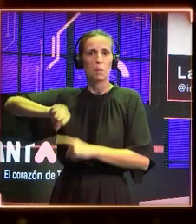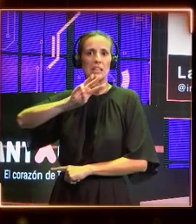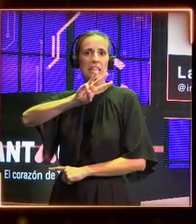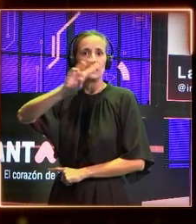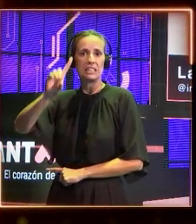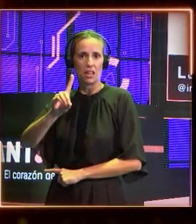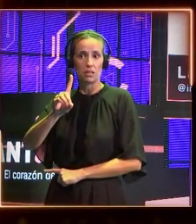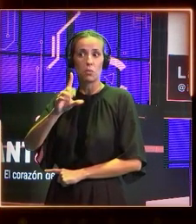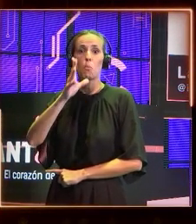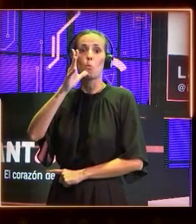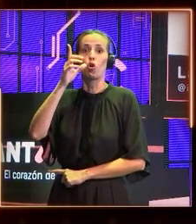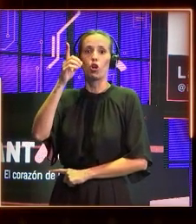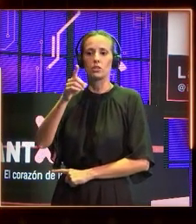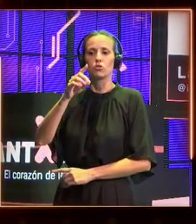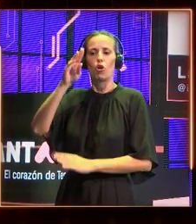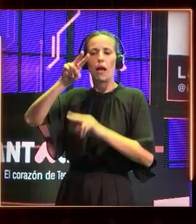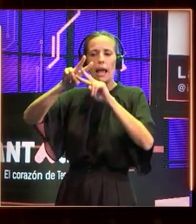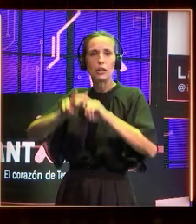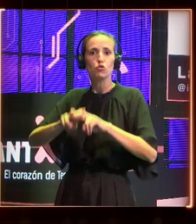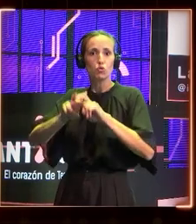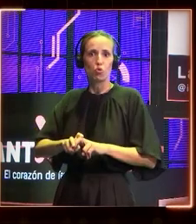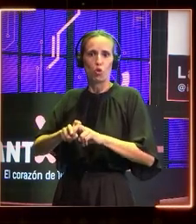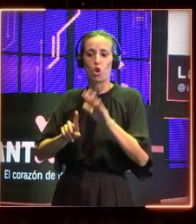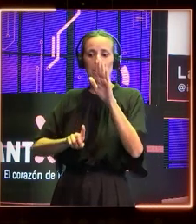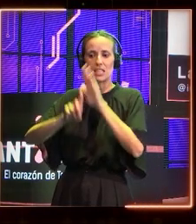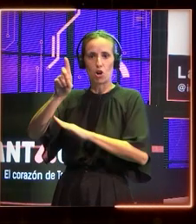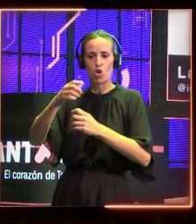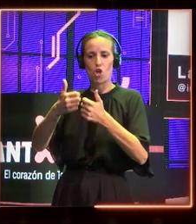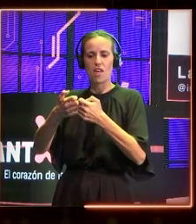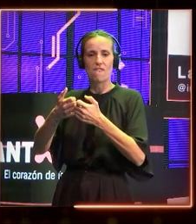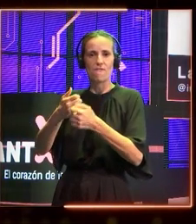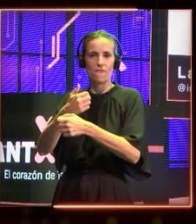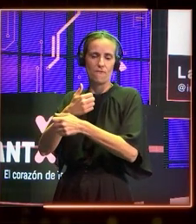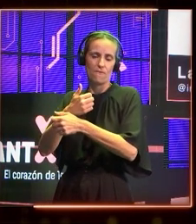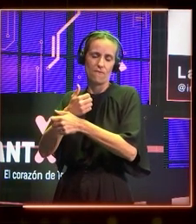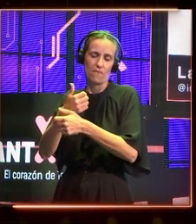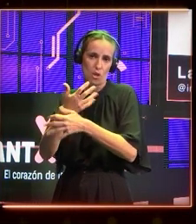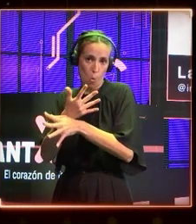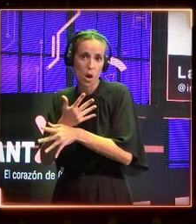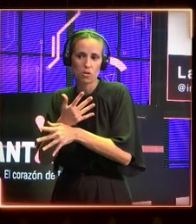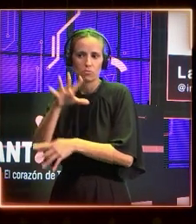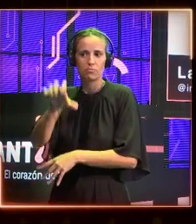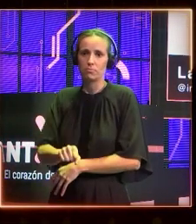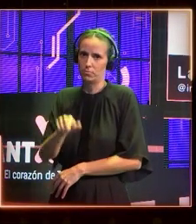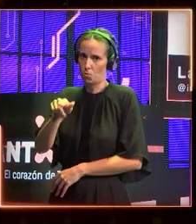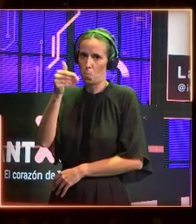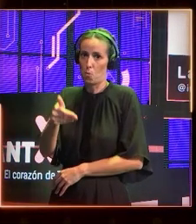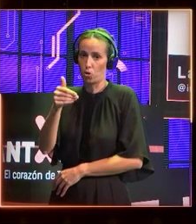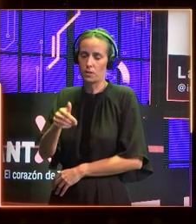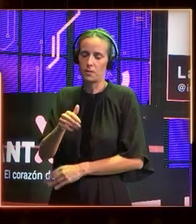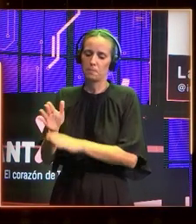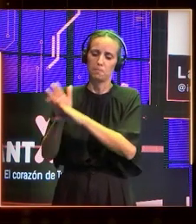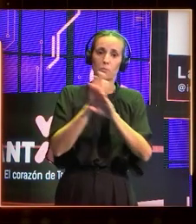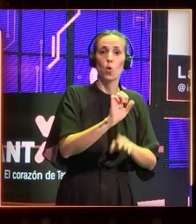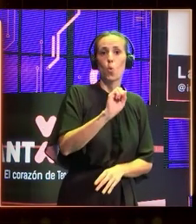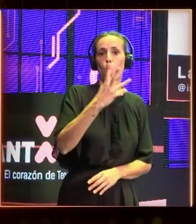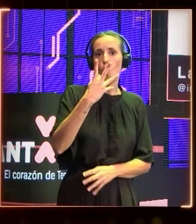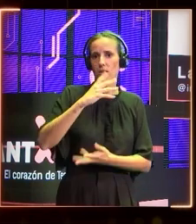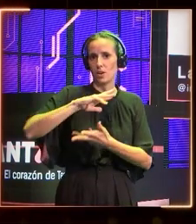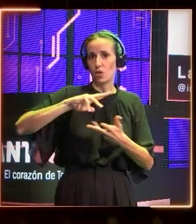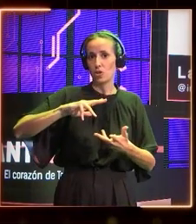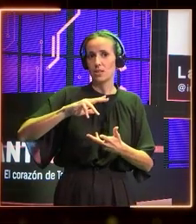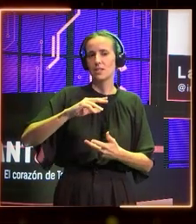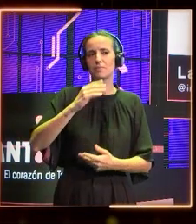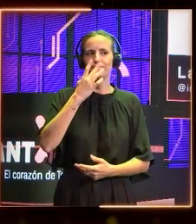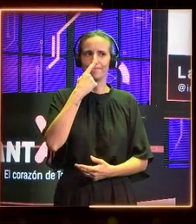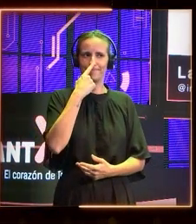y compra este estudio de desarrollo de videojuegos que es uno de los más importantes y la cuarta imagino que también noos sonará Disney eh hace